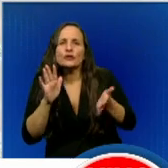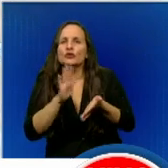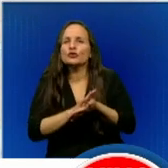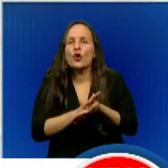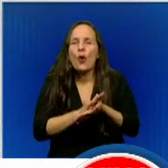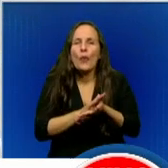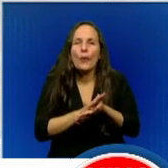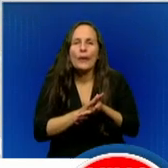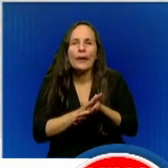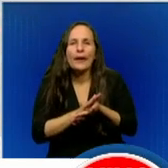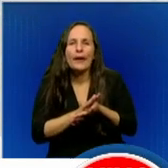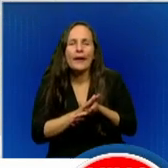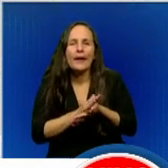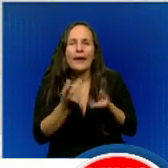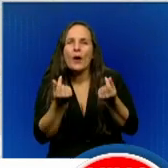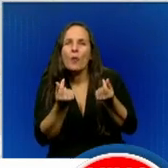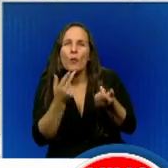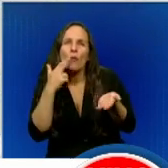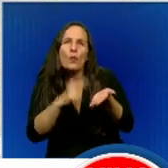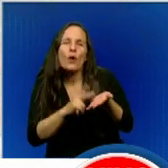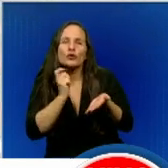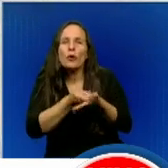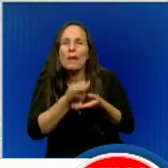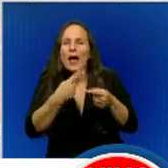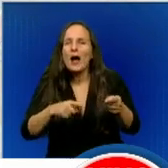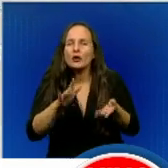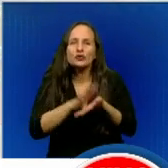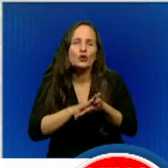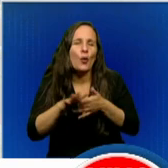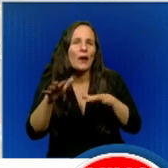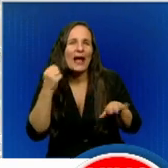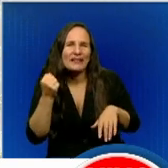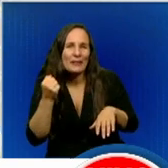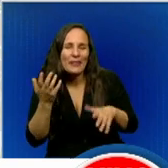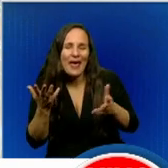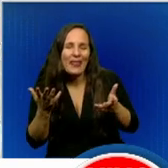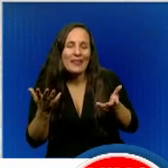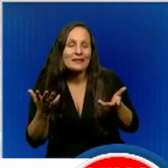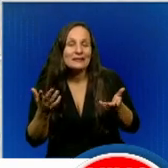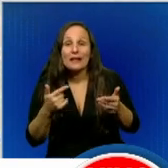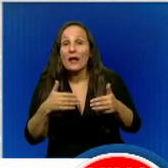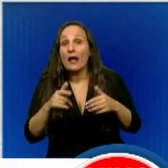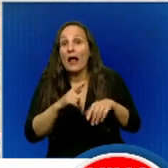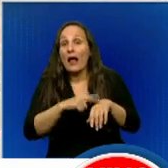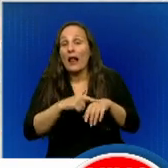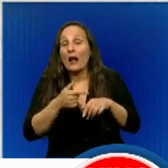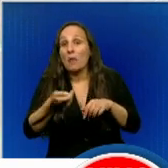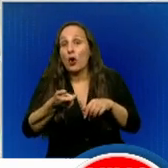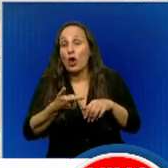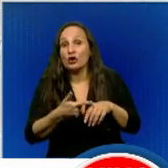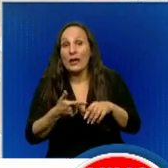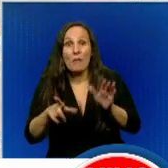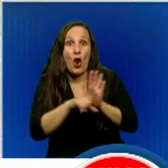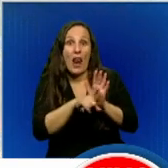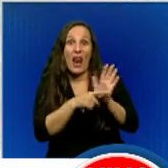en torno al costo impositivo de cualquier actividad al poco tiempo una ley